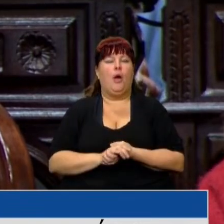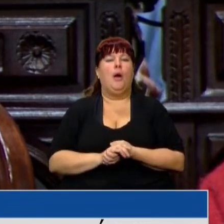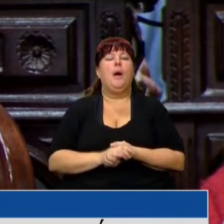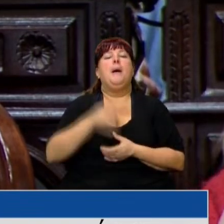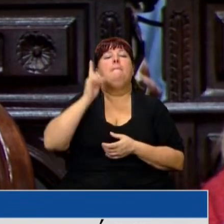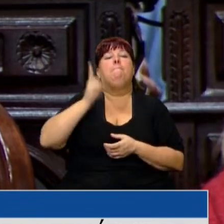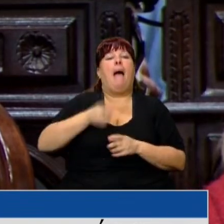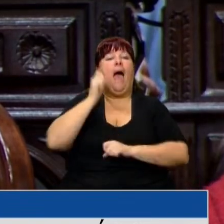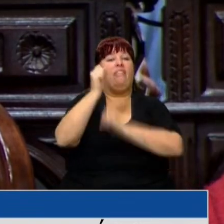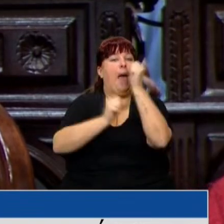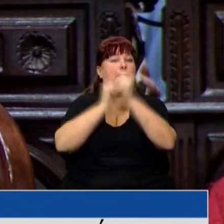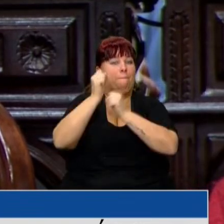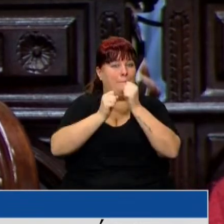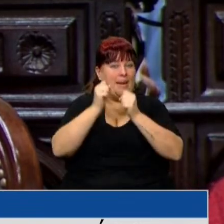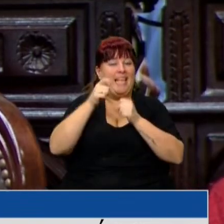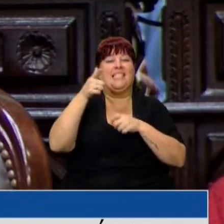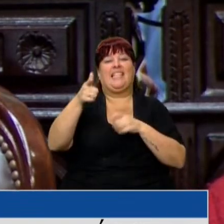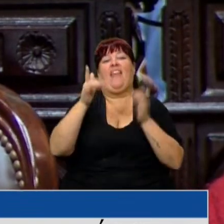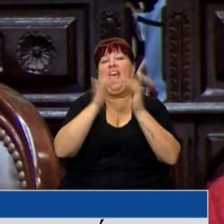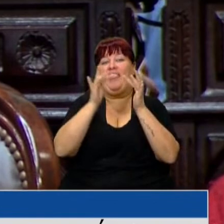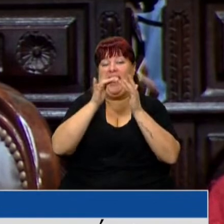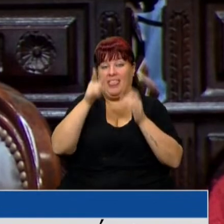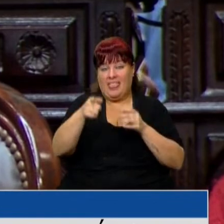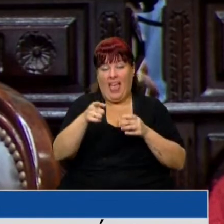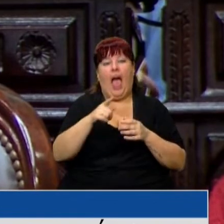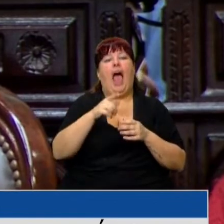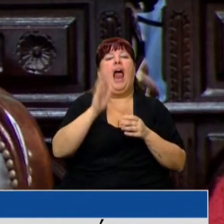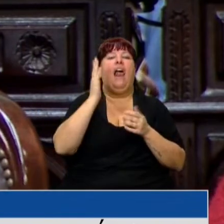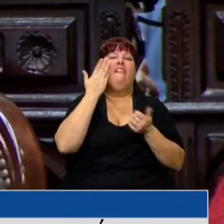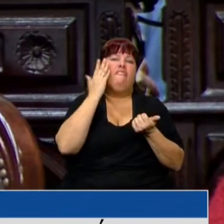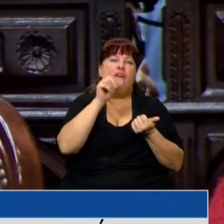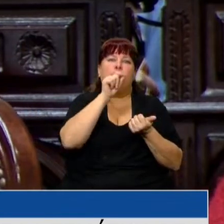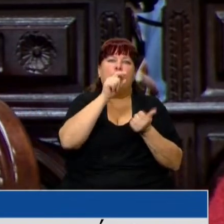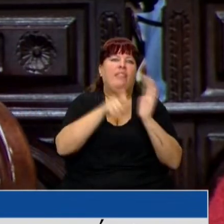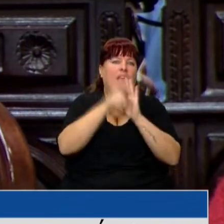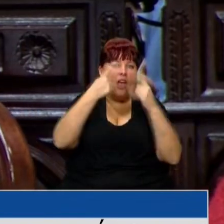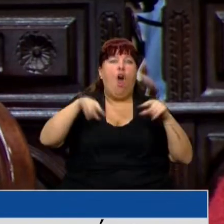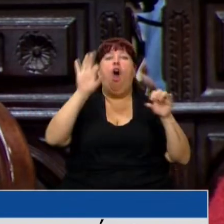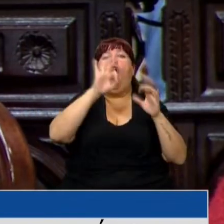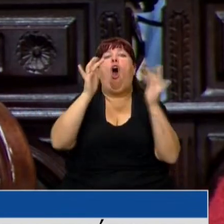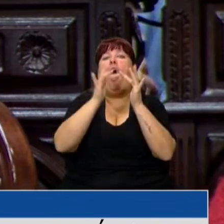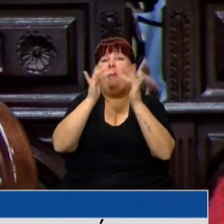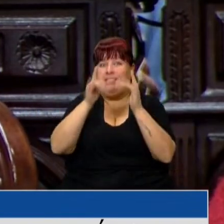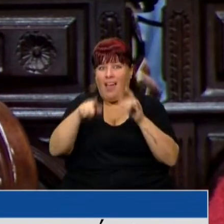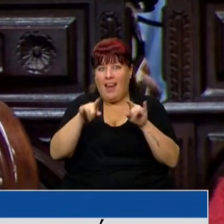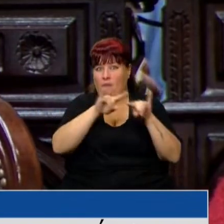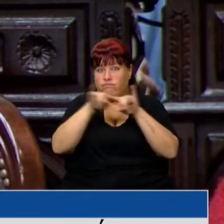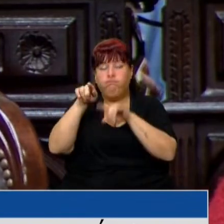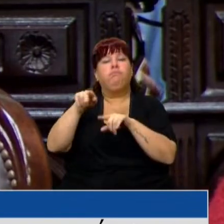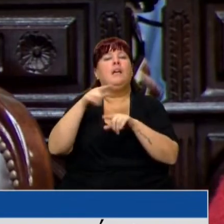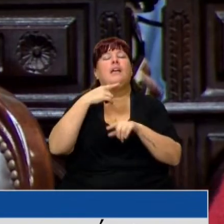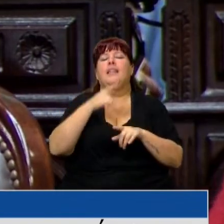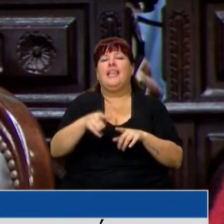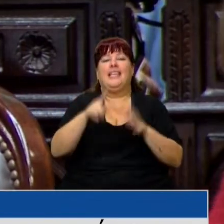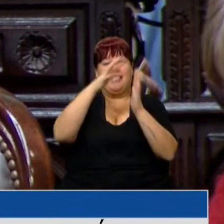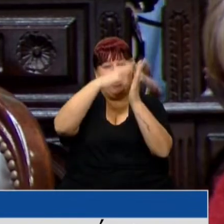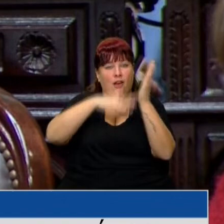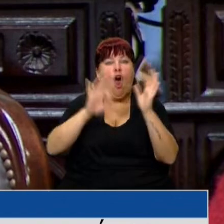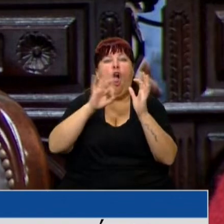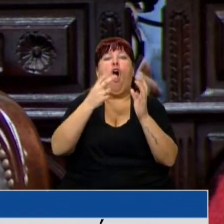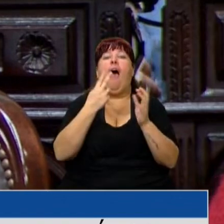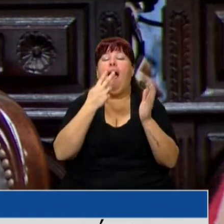ordena a las empresas de plataformas digitales, redes sociales o páginas electrónicas, de manera escrita